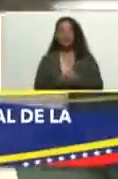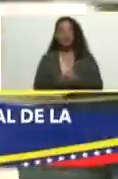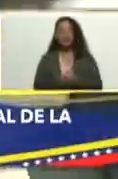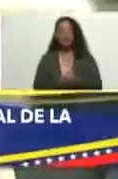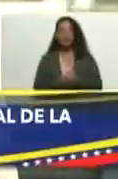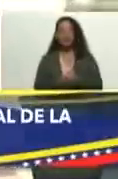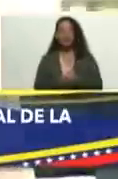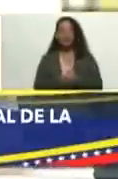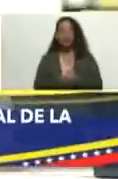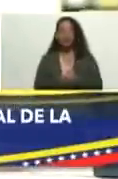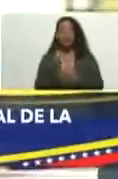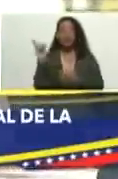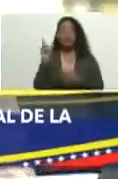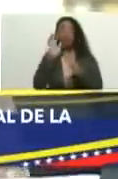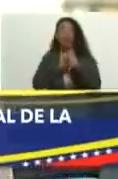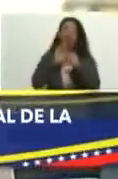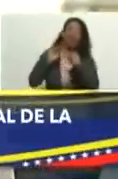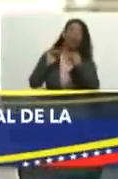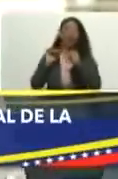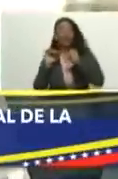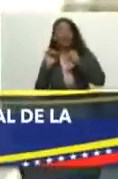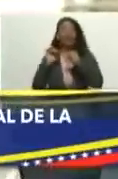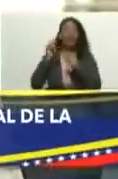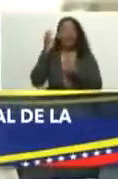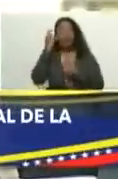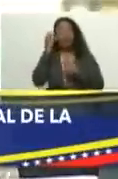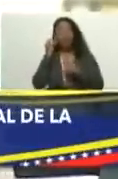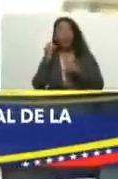Que cante, que cante.